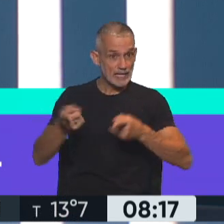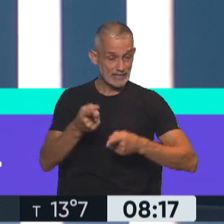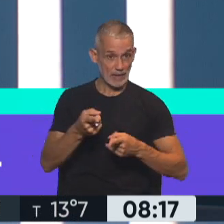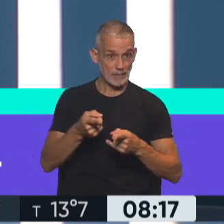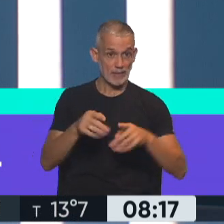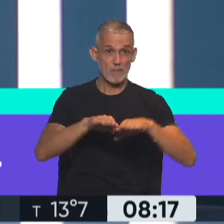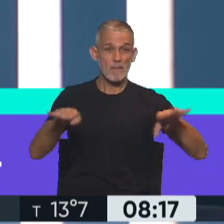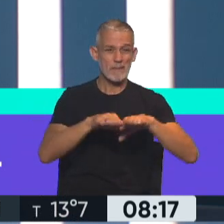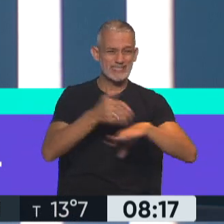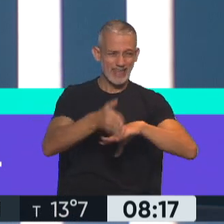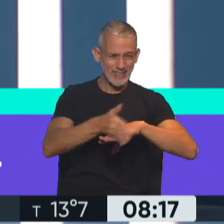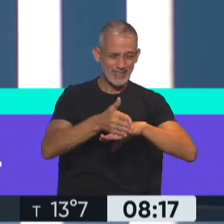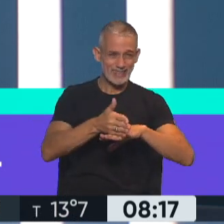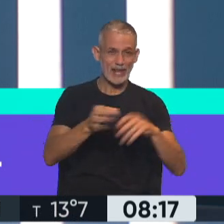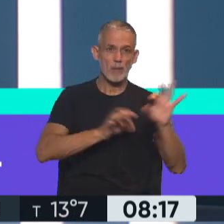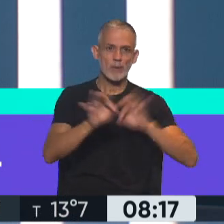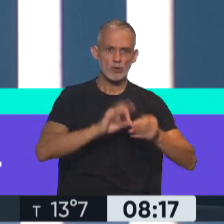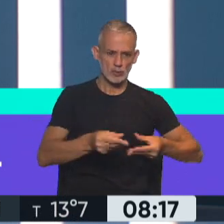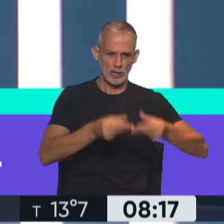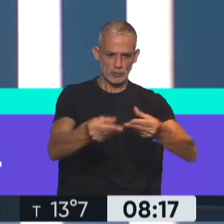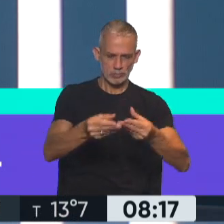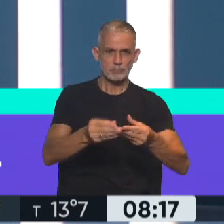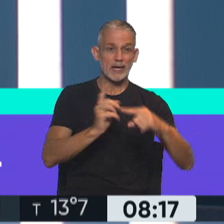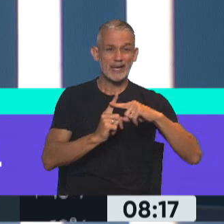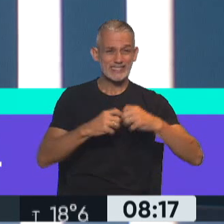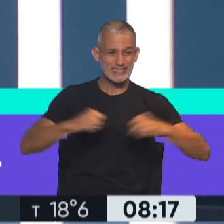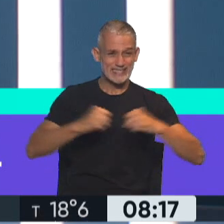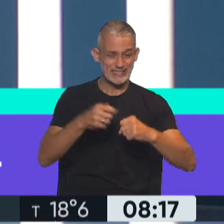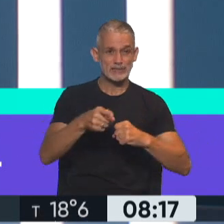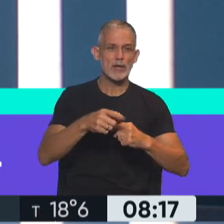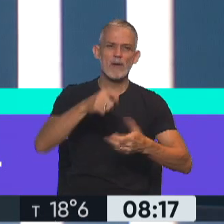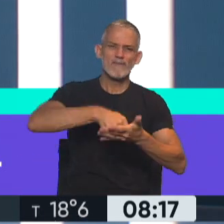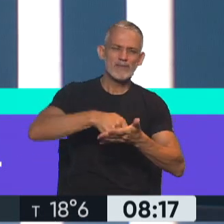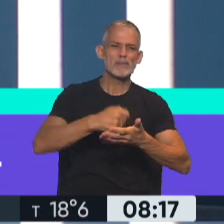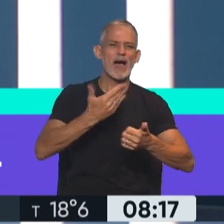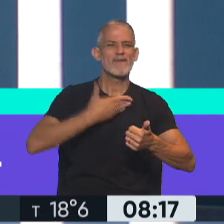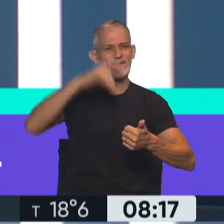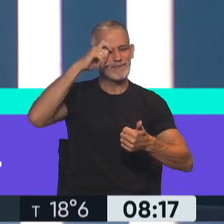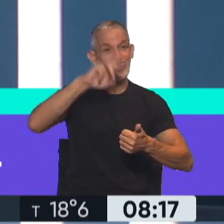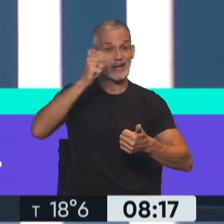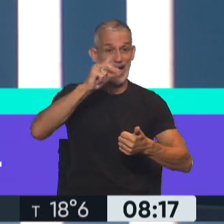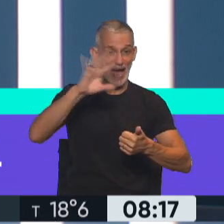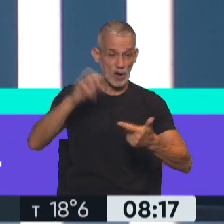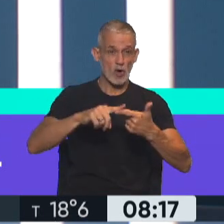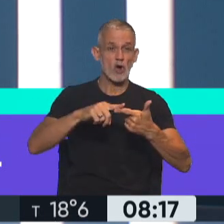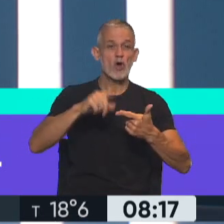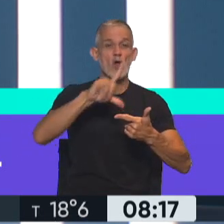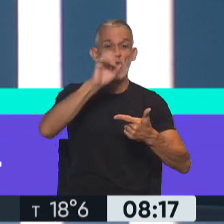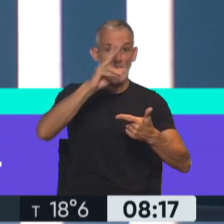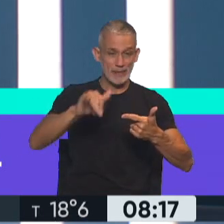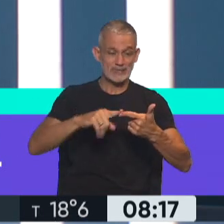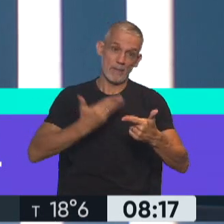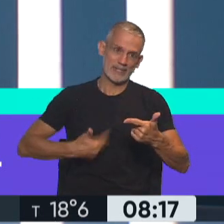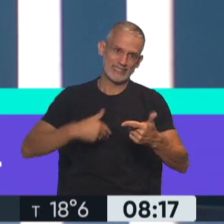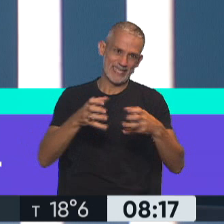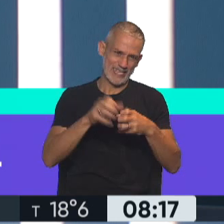mesa de entradas de la Cámara de Diputados un proyecto de la coalición cívica, lo firma Maxi Ferraro, lo firma Juan Manuel López, el presidente